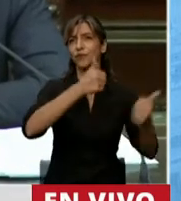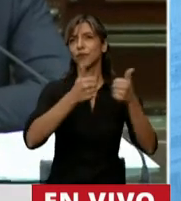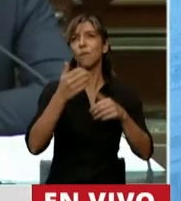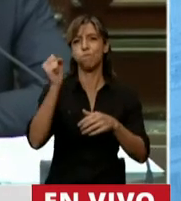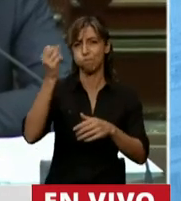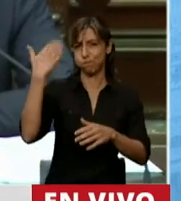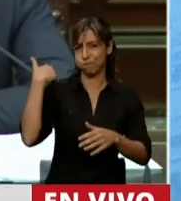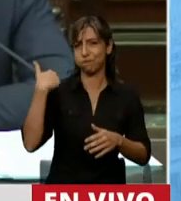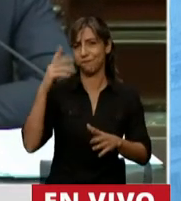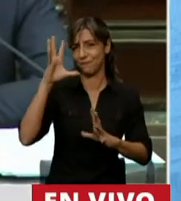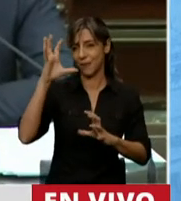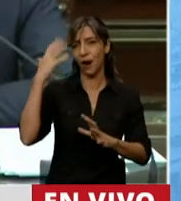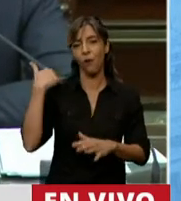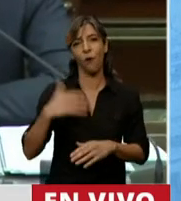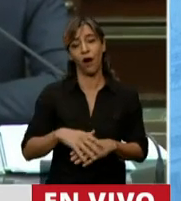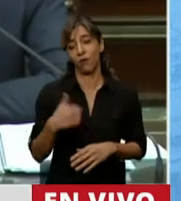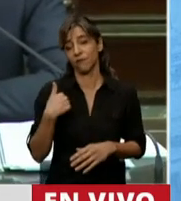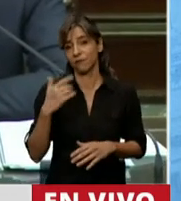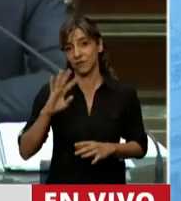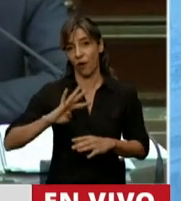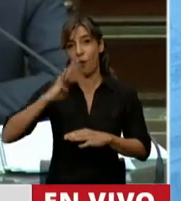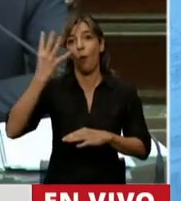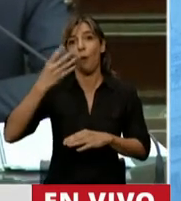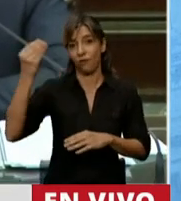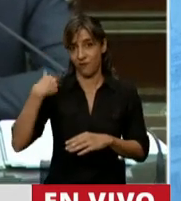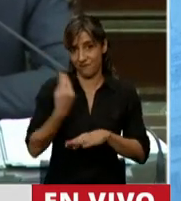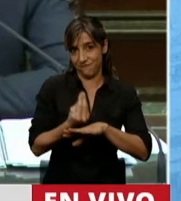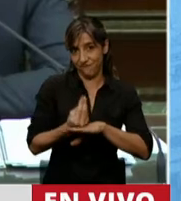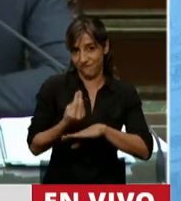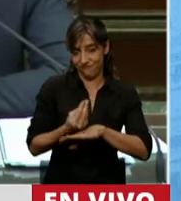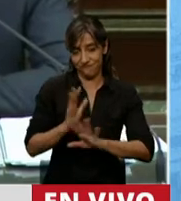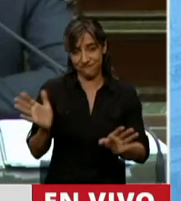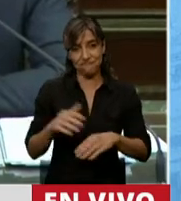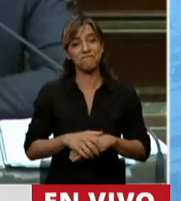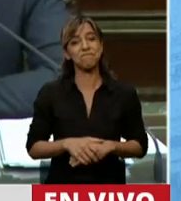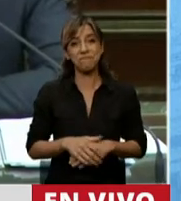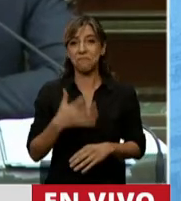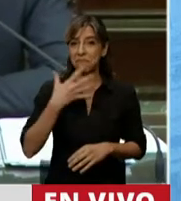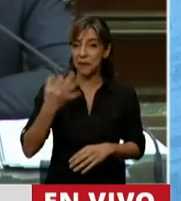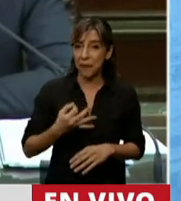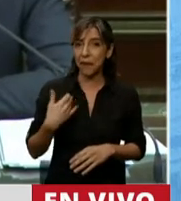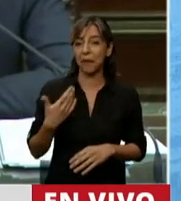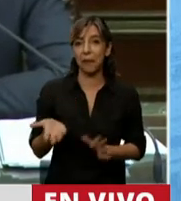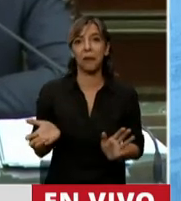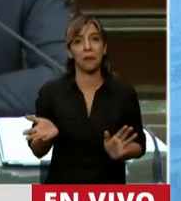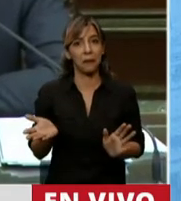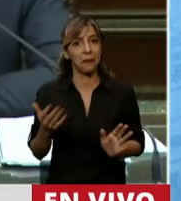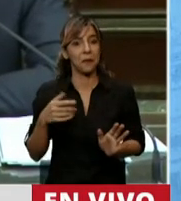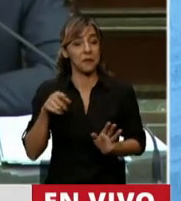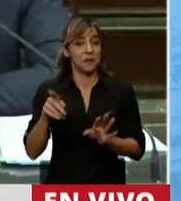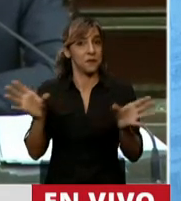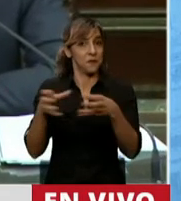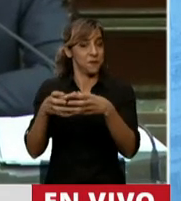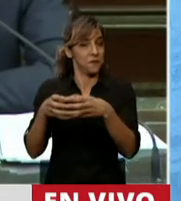créame, señor presidente, que pocas veces vi un ataque por parte de la